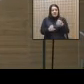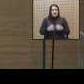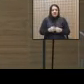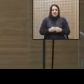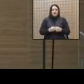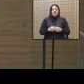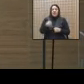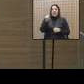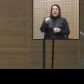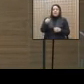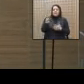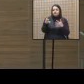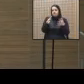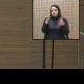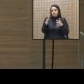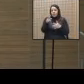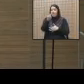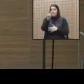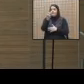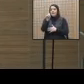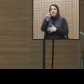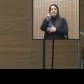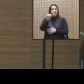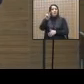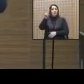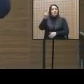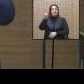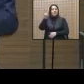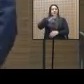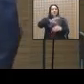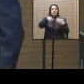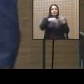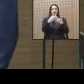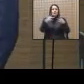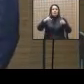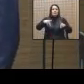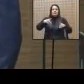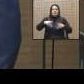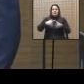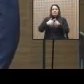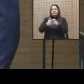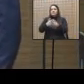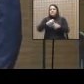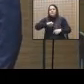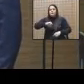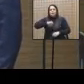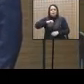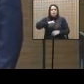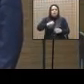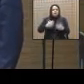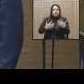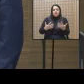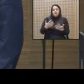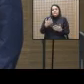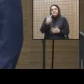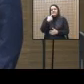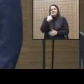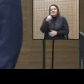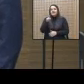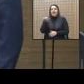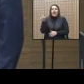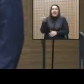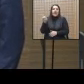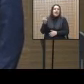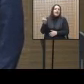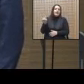ahí por el 20 de noviembre, todo el mundo empieza a correr. Meten, de ahí aquí a mi derecha,